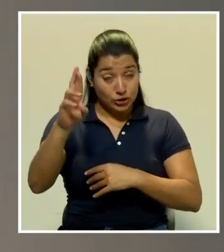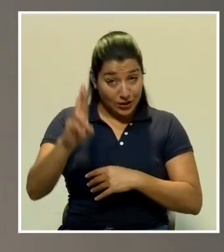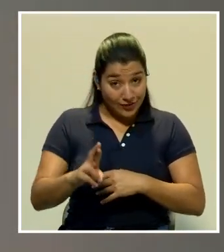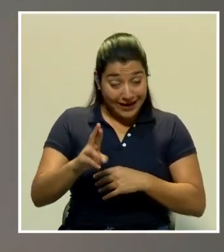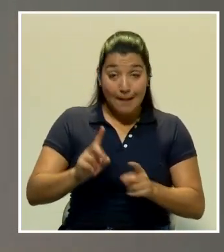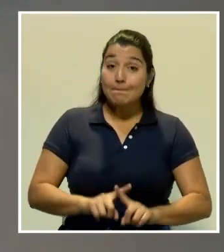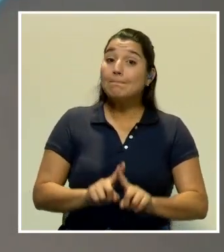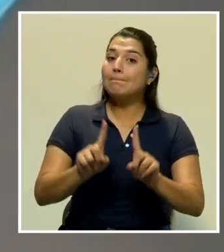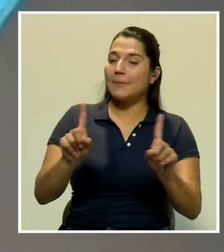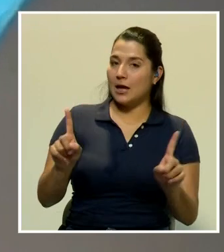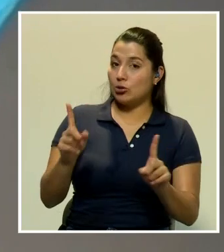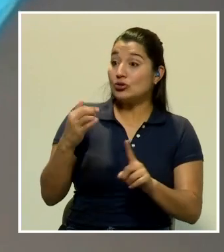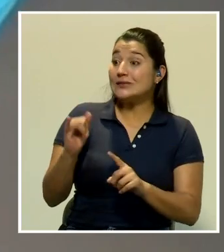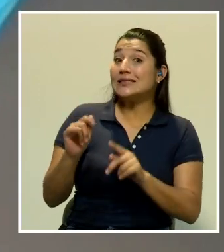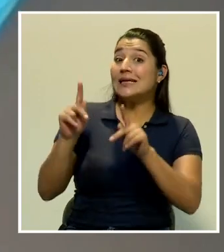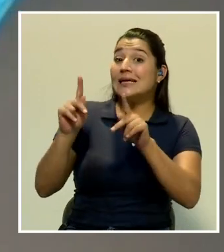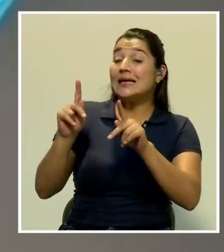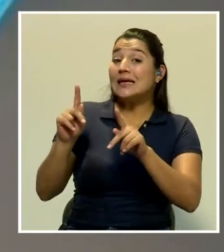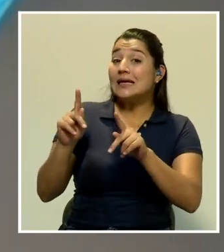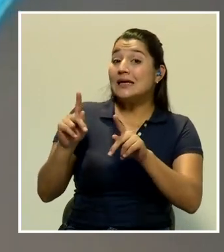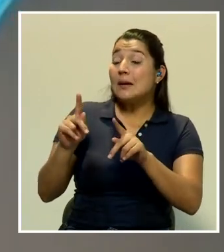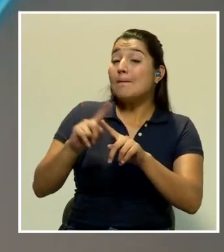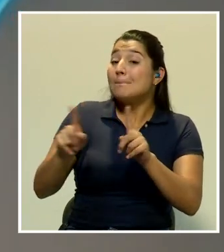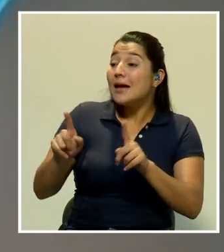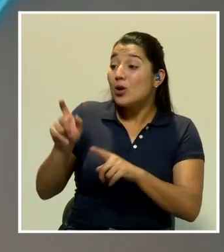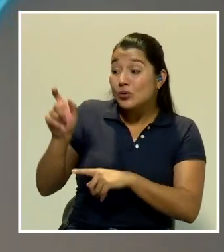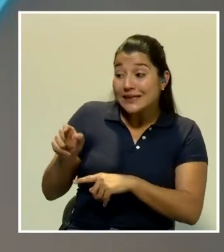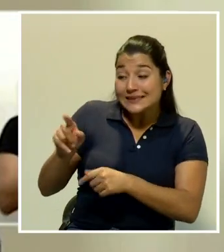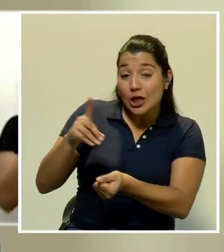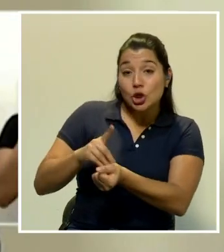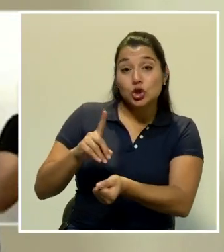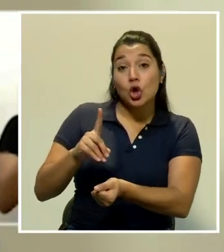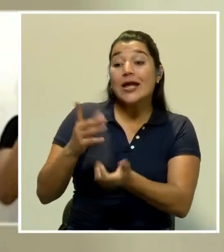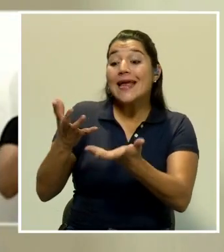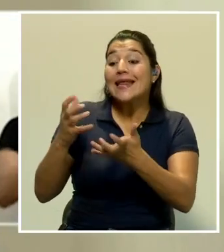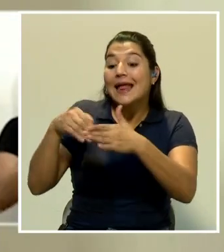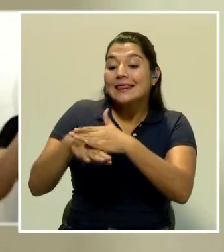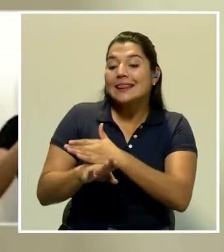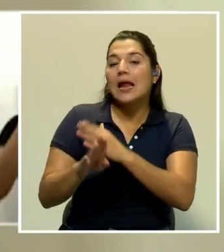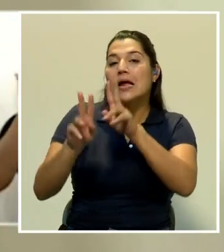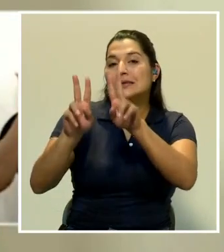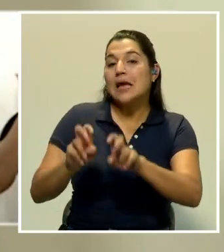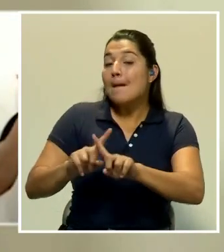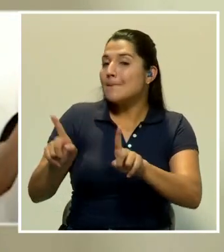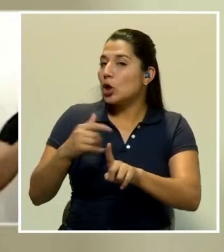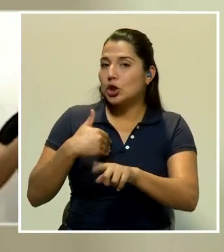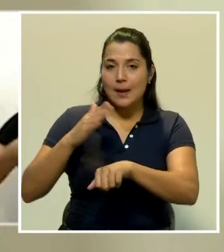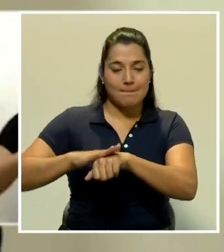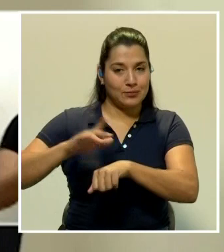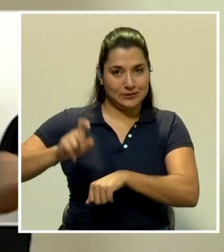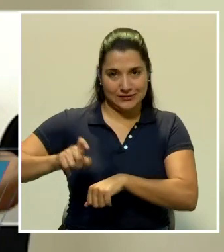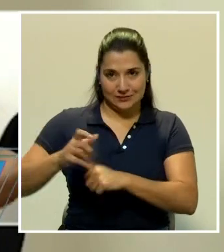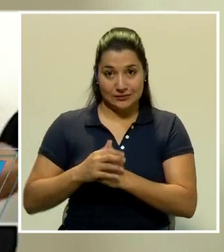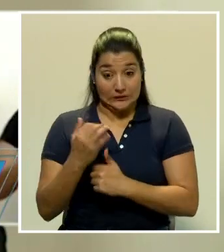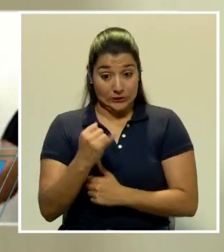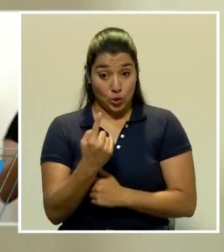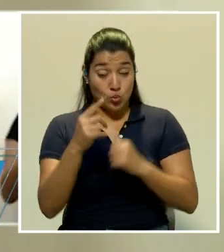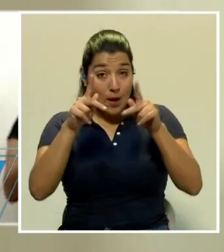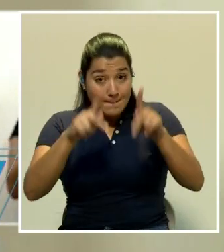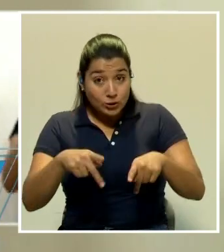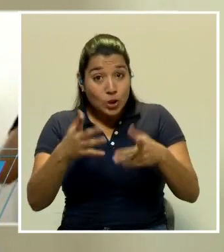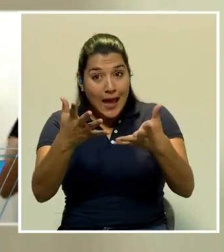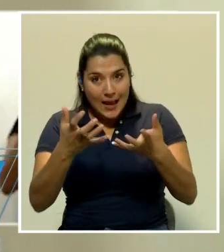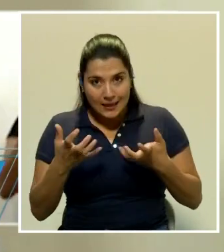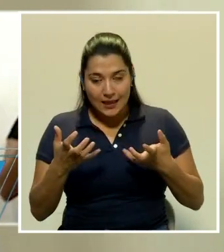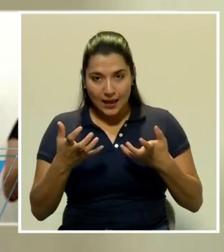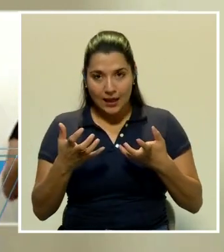esta situación, la persona no contaba con los permisos correspondientes. Lo que sí es cierto es que si alguien quiere comercializarlas, pues tiene que traer toda la